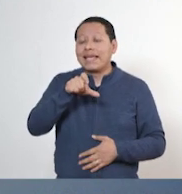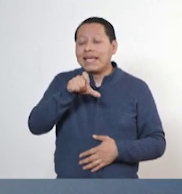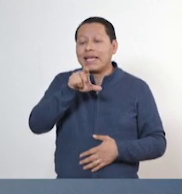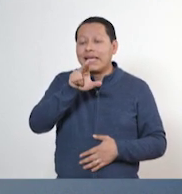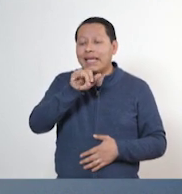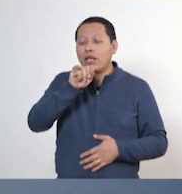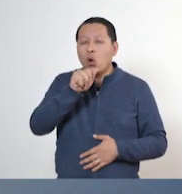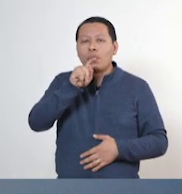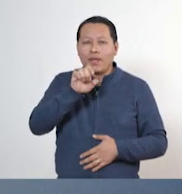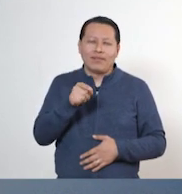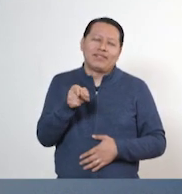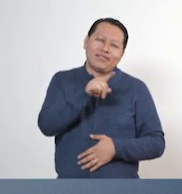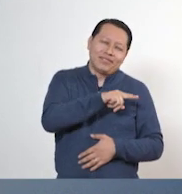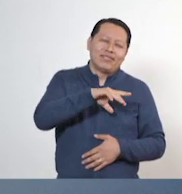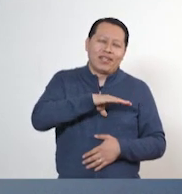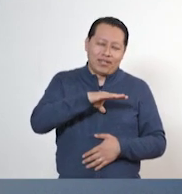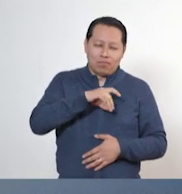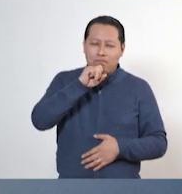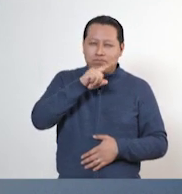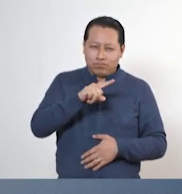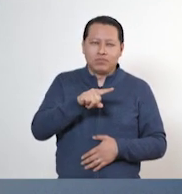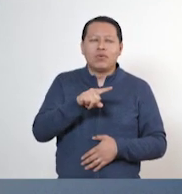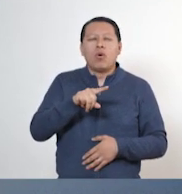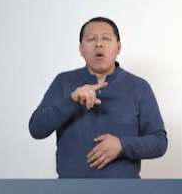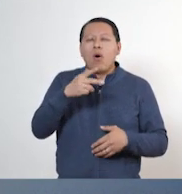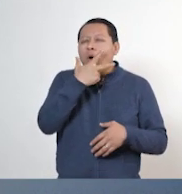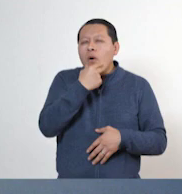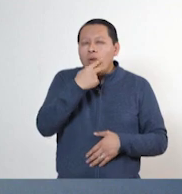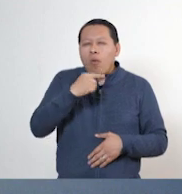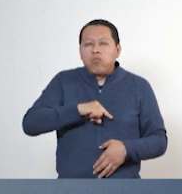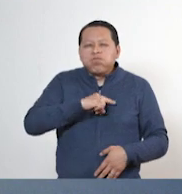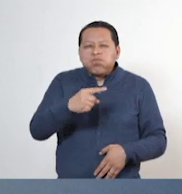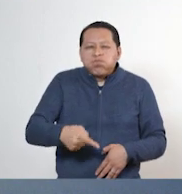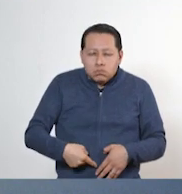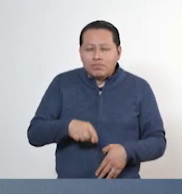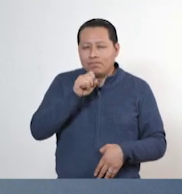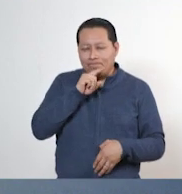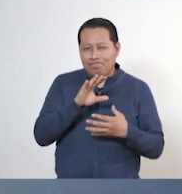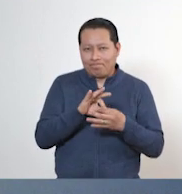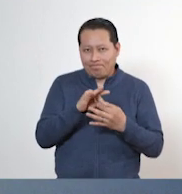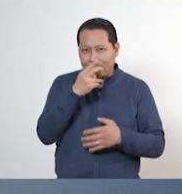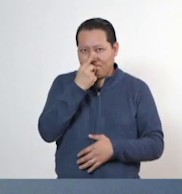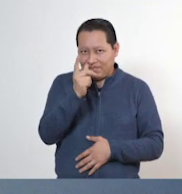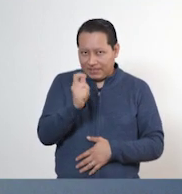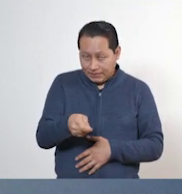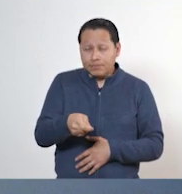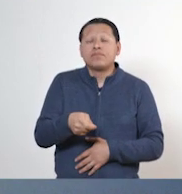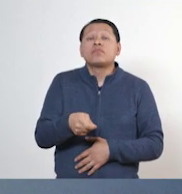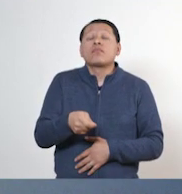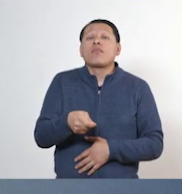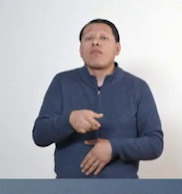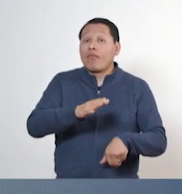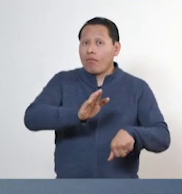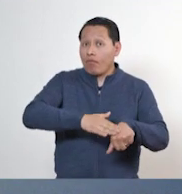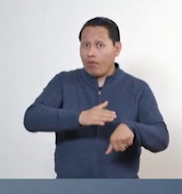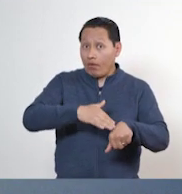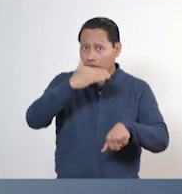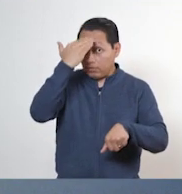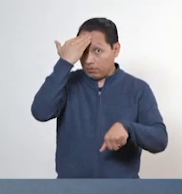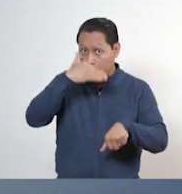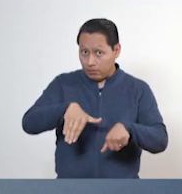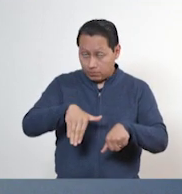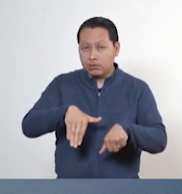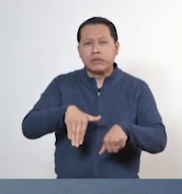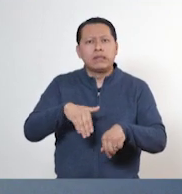su compañero de aventuras. La libertad, Sancho, es uno de los más preciosos